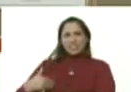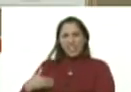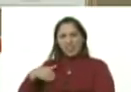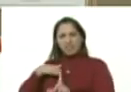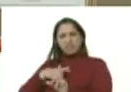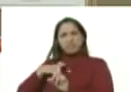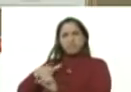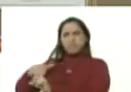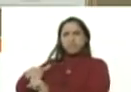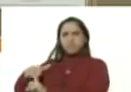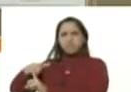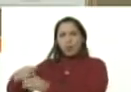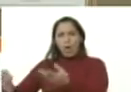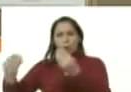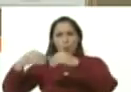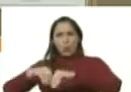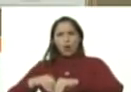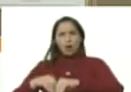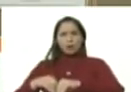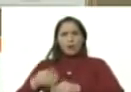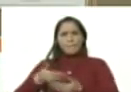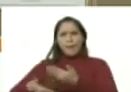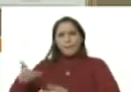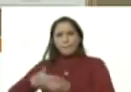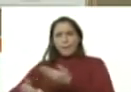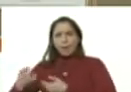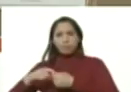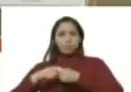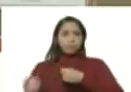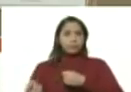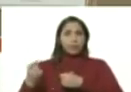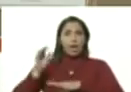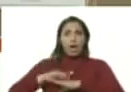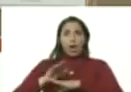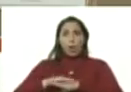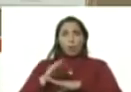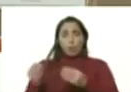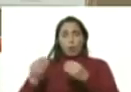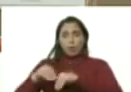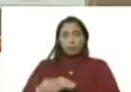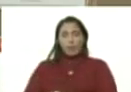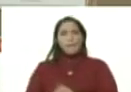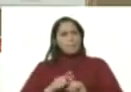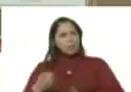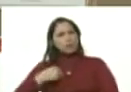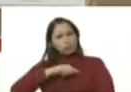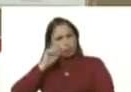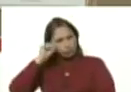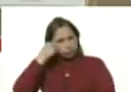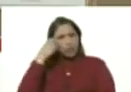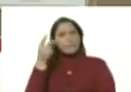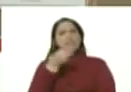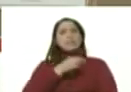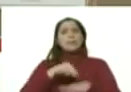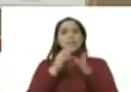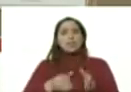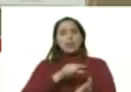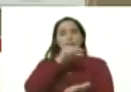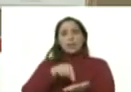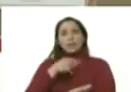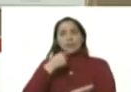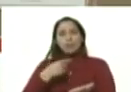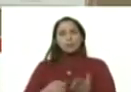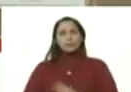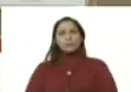el multilateralismo, y se retiró de este tratado. Pero recordamos mucho, incluso un viceministro de Irán que